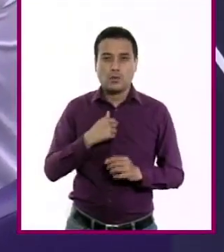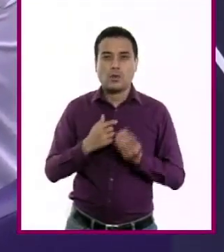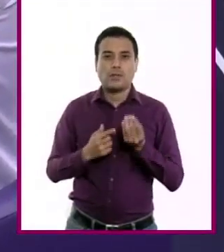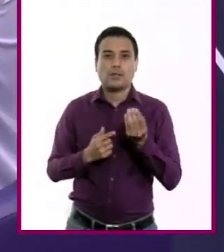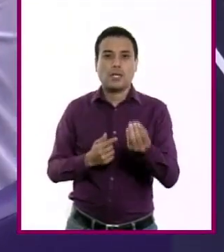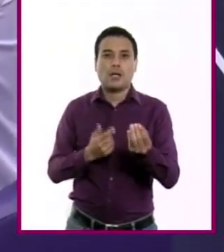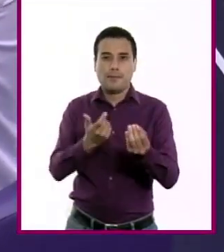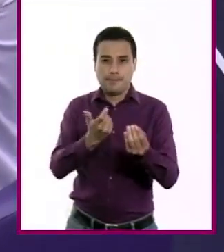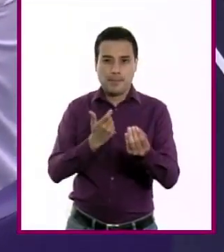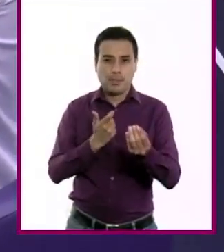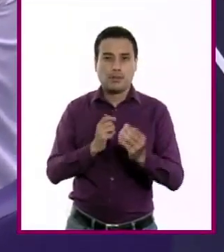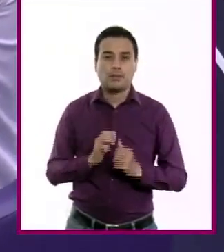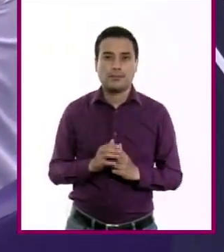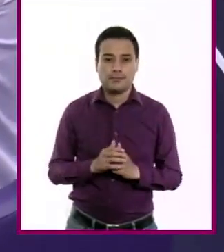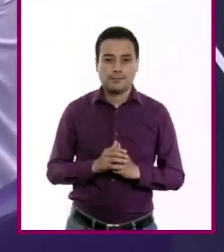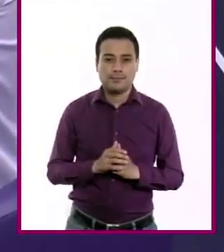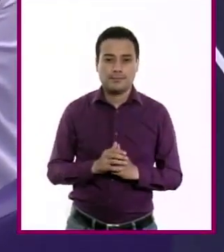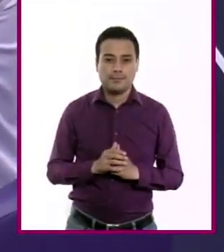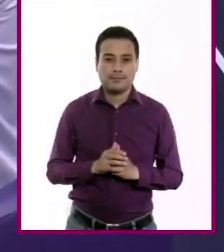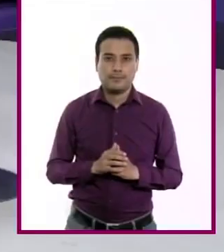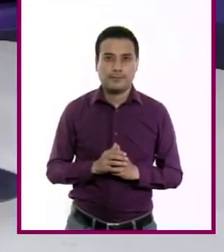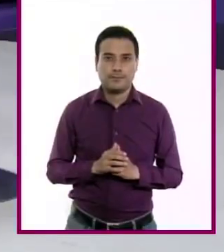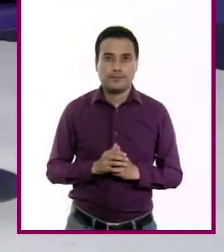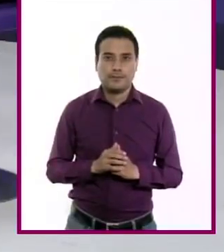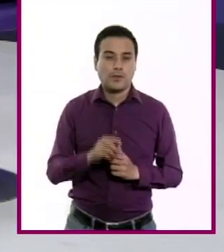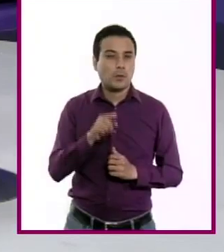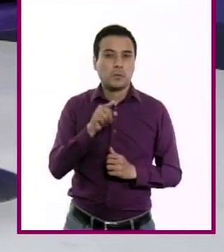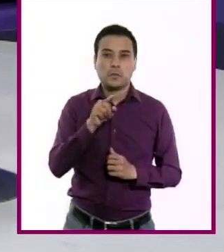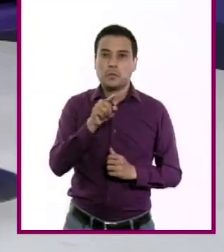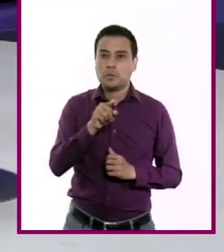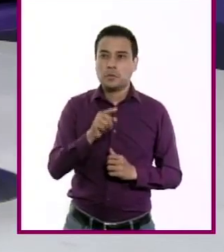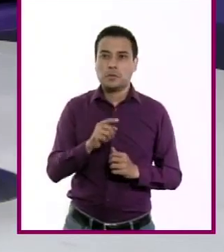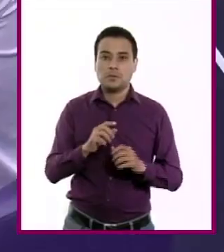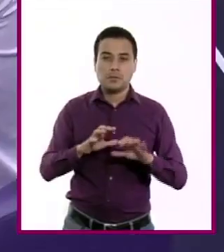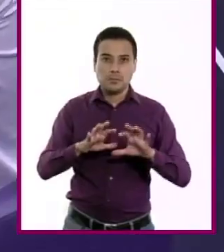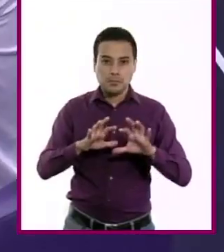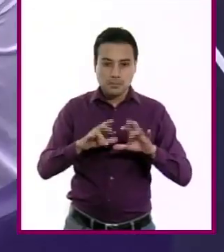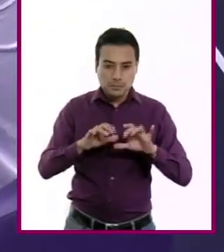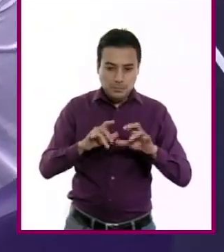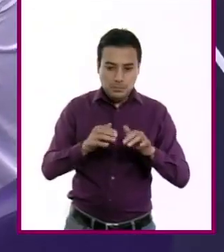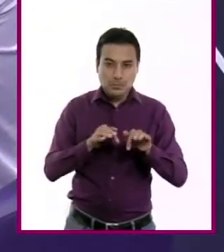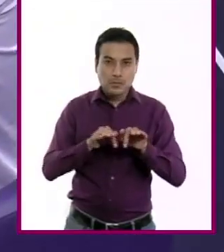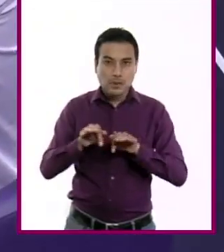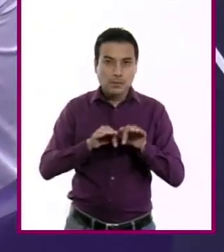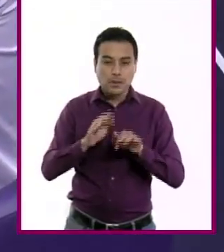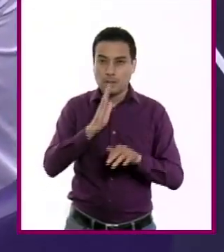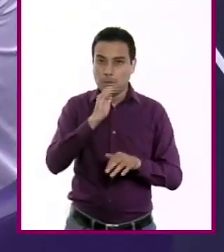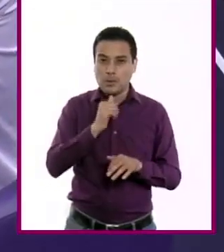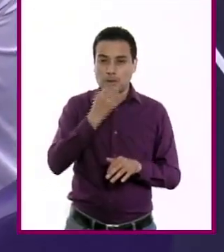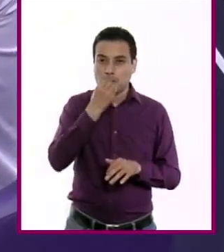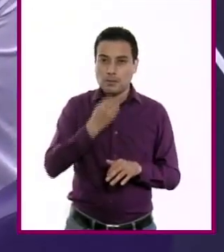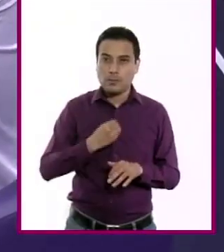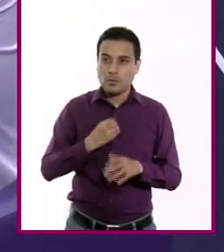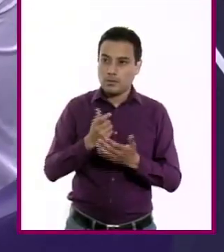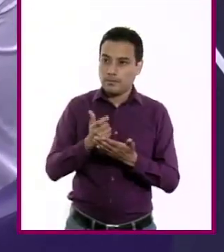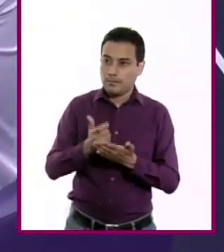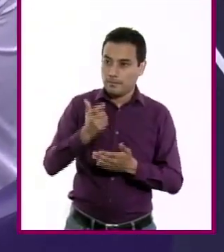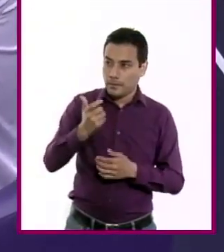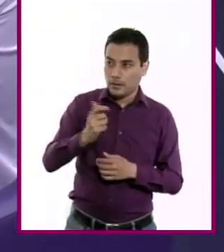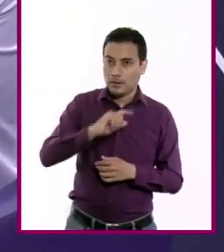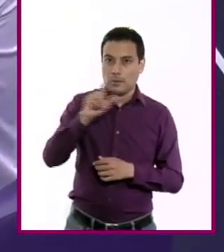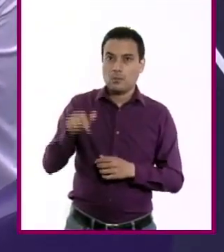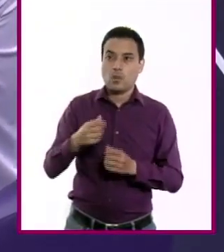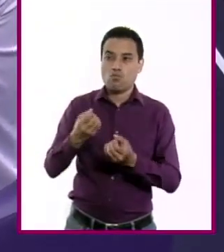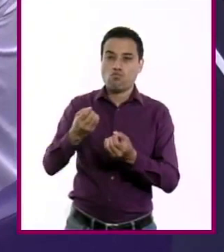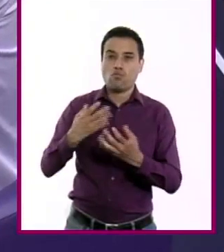comprometen a todo el equipo. Secuestran uh-huh. el equipo en sí para que tú no puedas hacer nada uh-huh. y tengas la necesidad o la obligación de pagar por esa